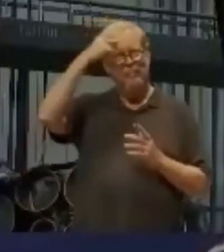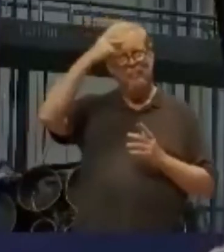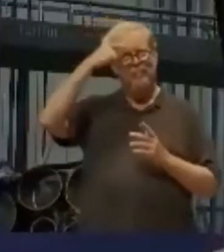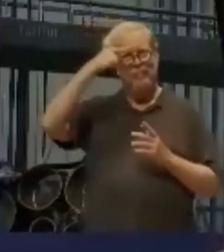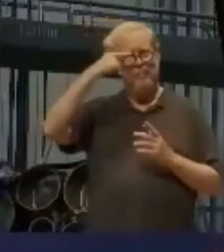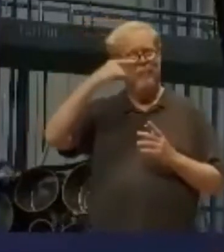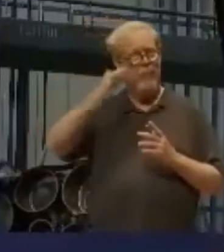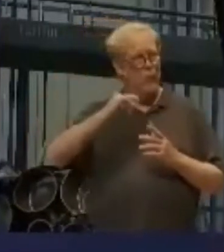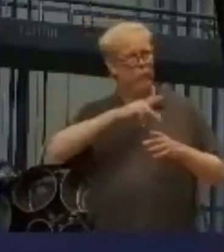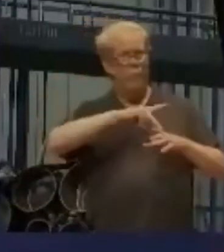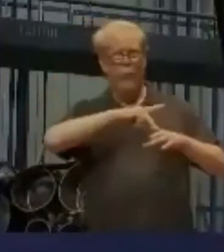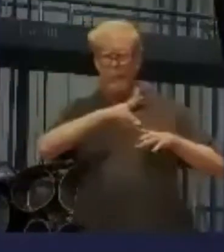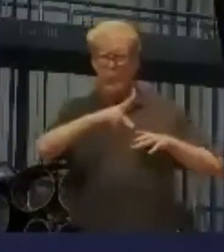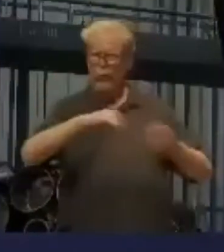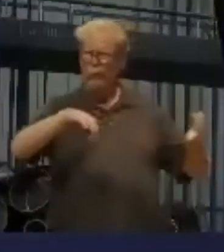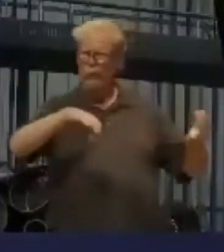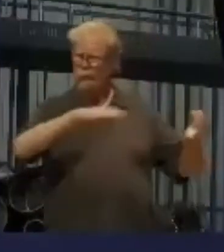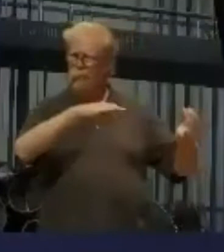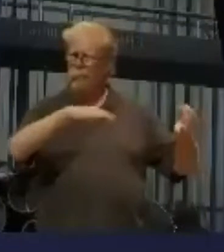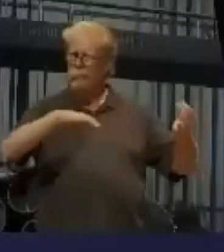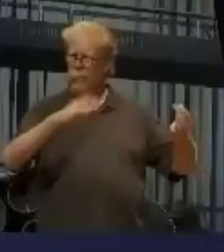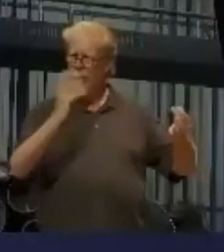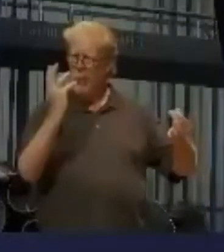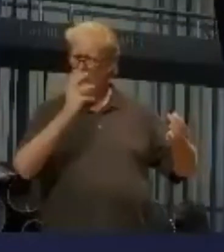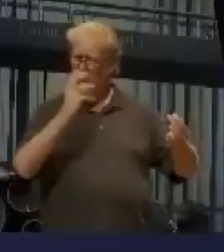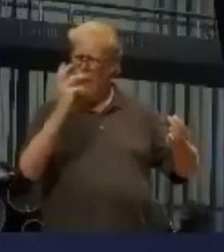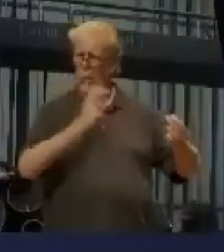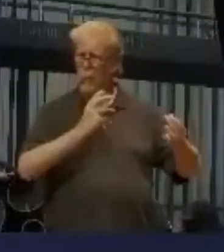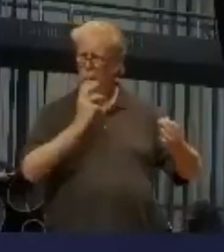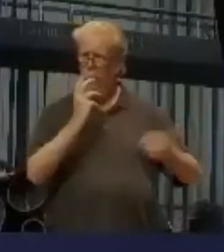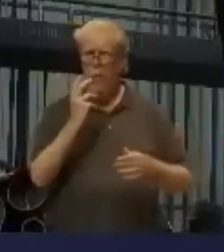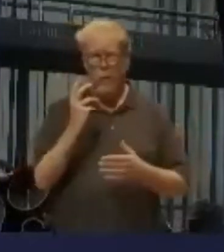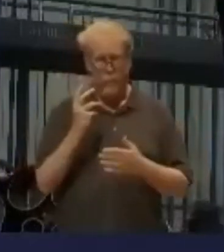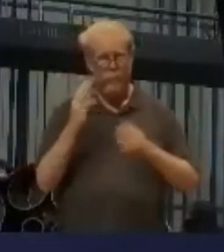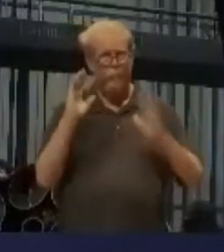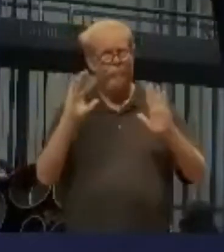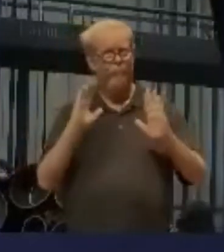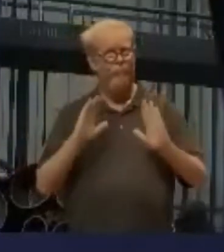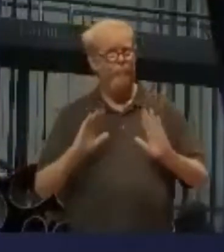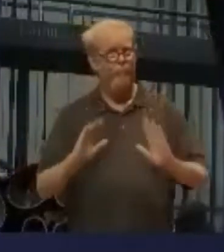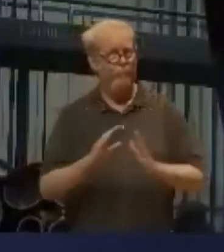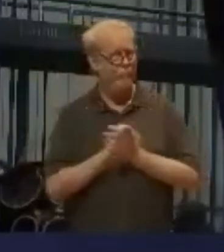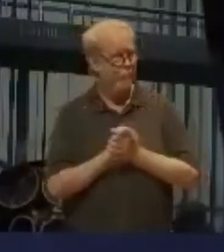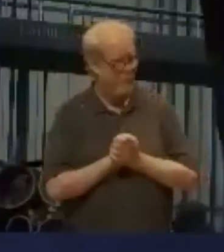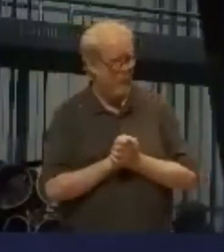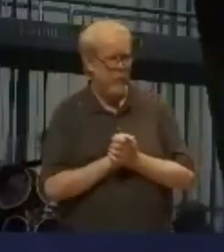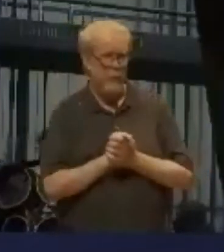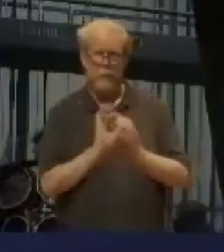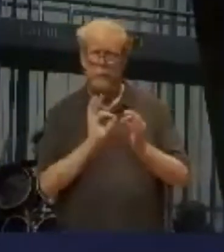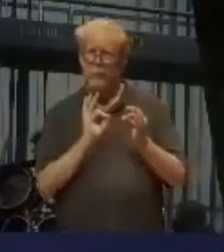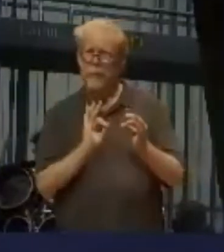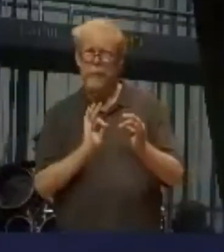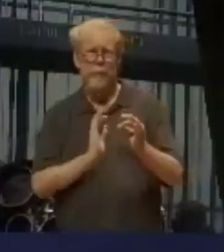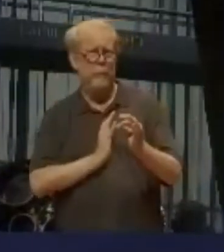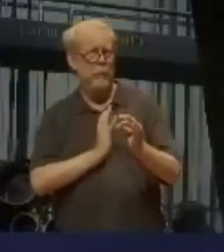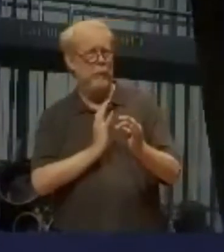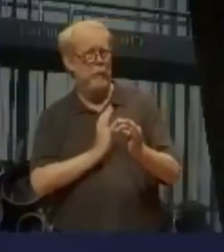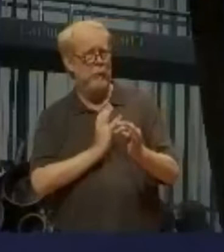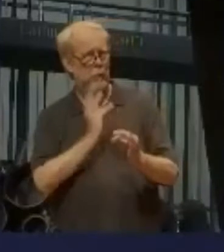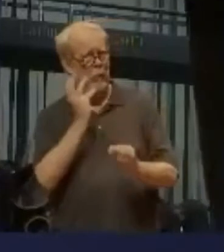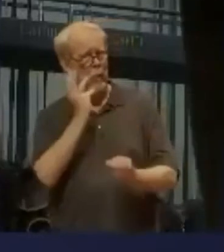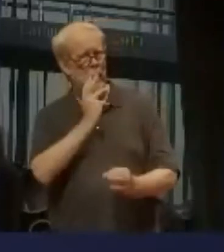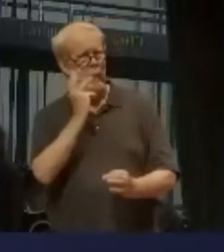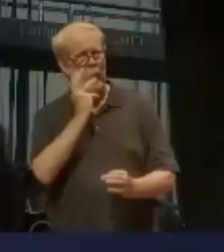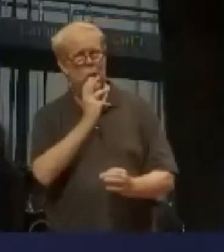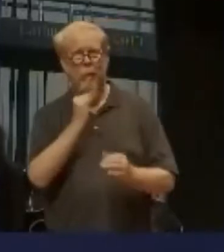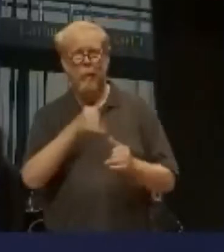estaba como en una en un acto de una sinfónica profesional.